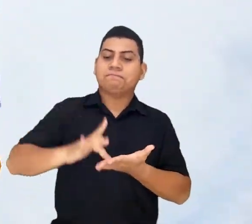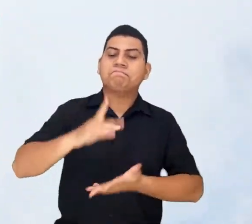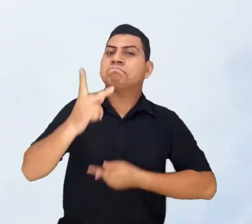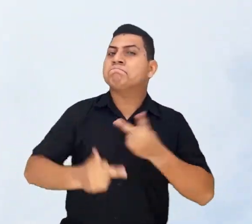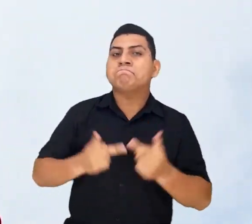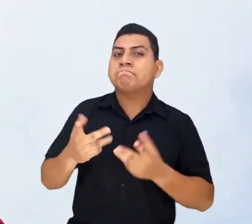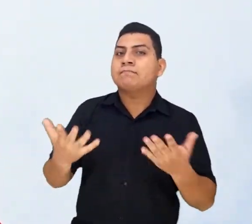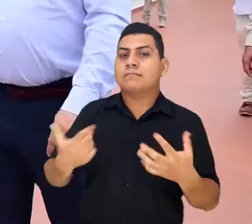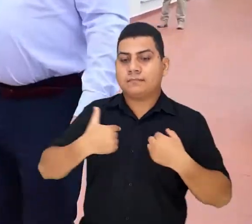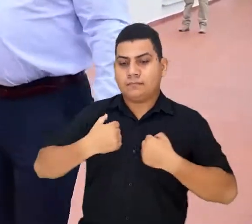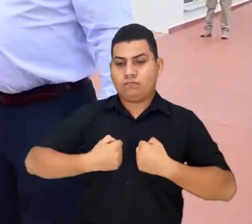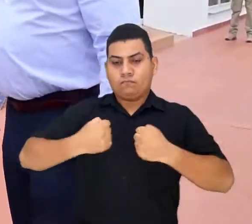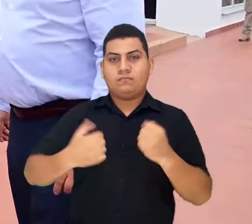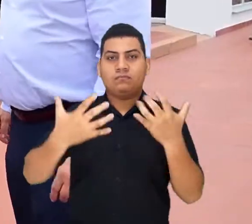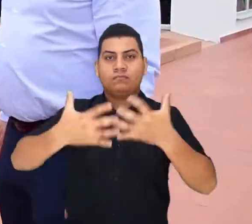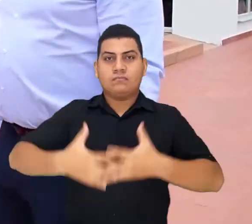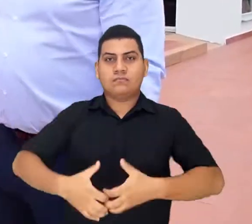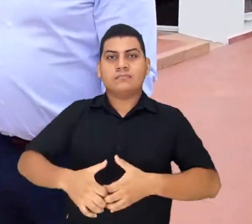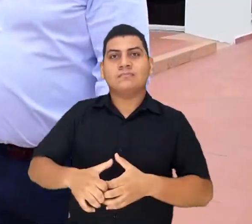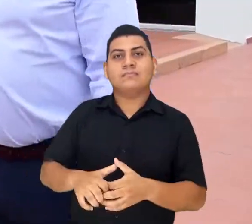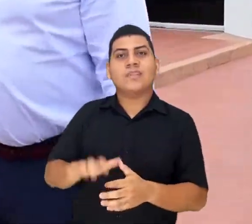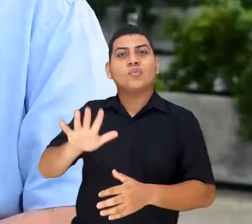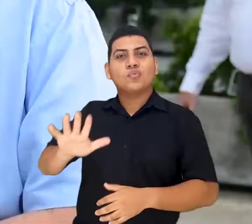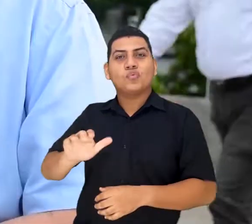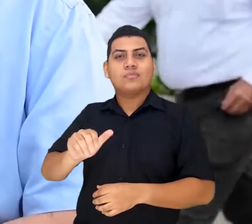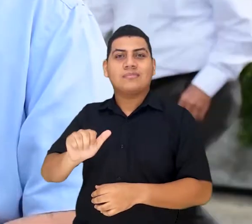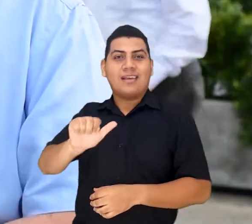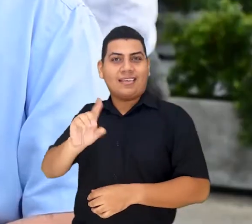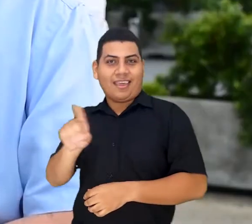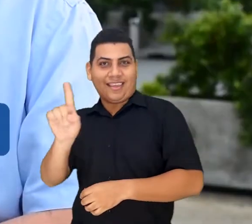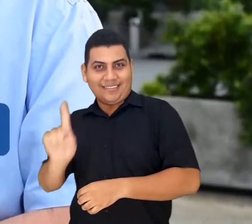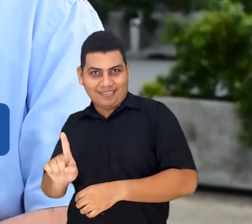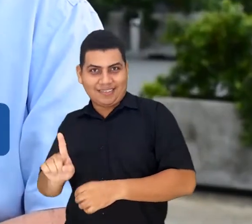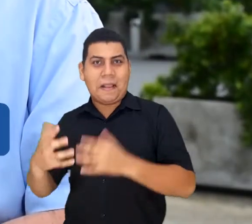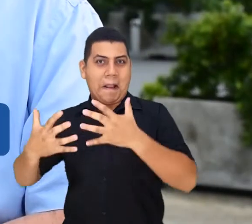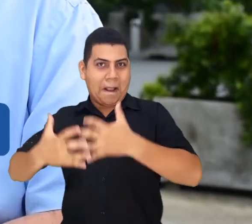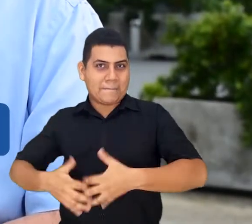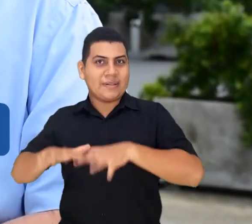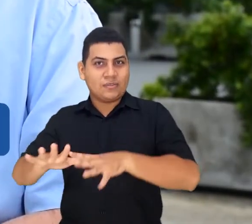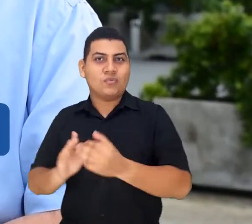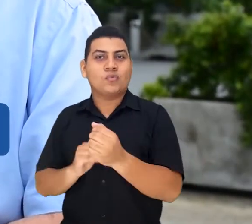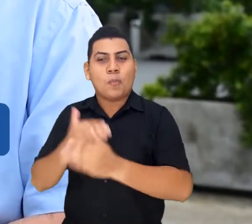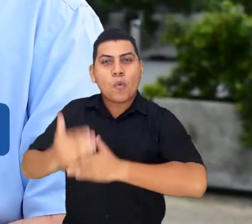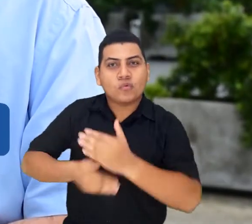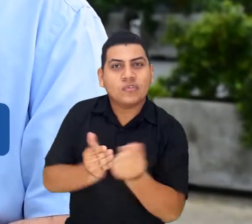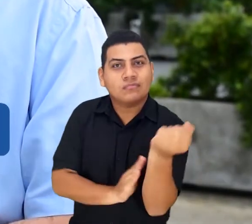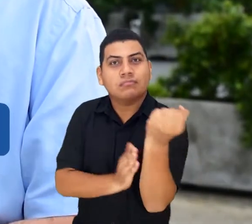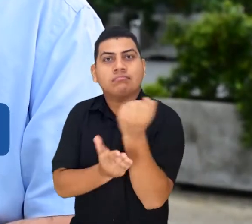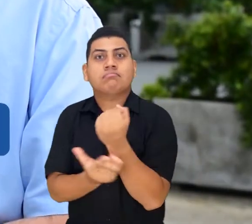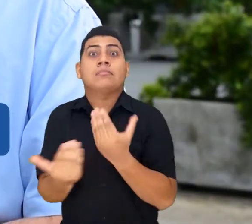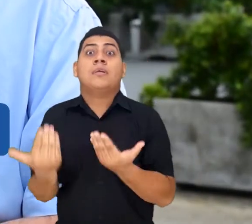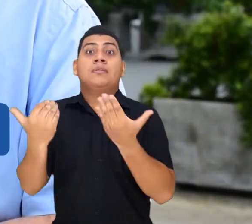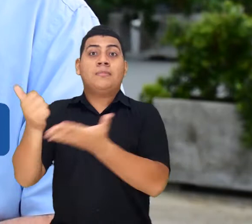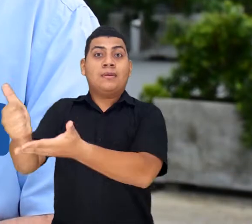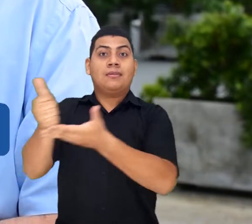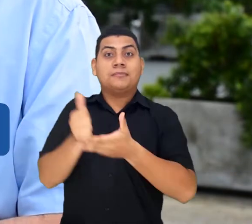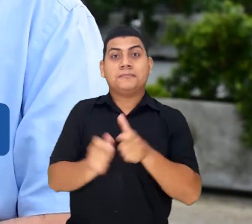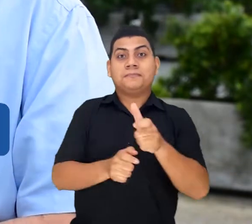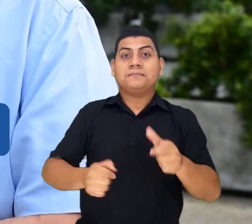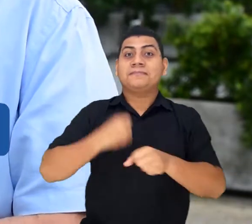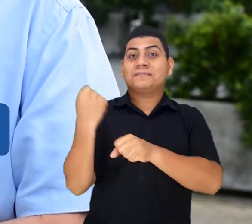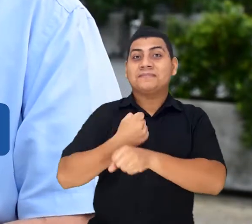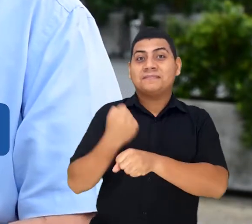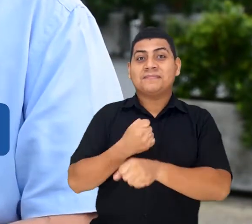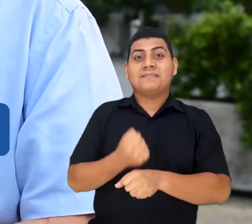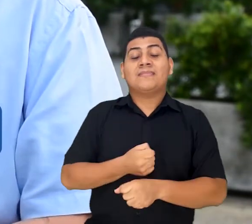En el día de hoy hicimos una visita a la planta de almidones de Sucre. Esta planta se convierte en un activo